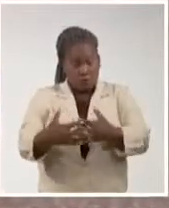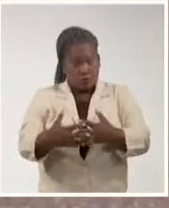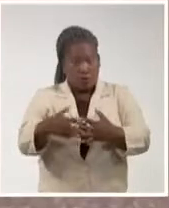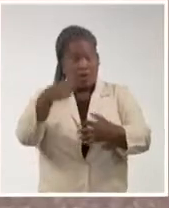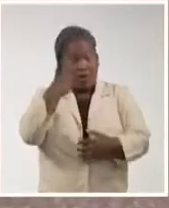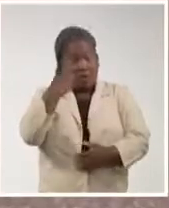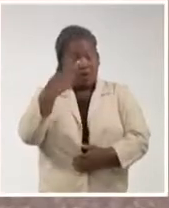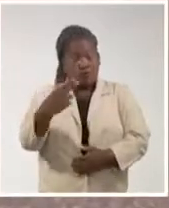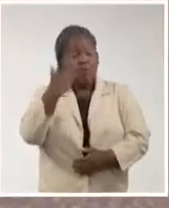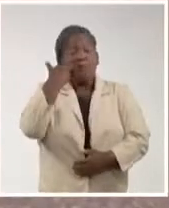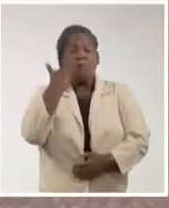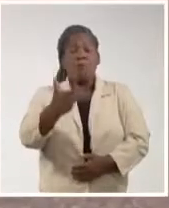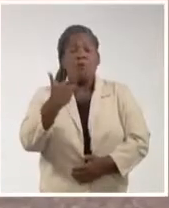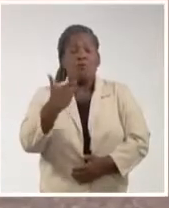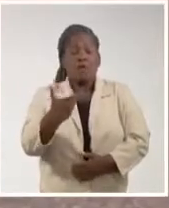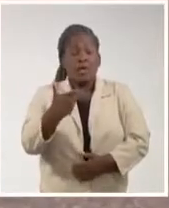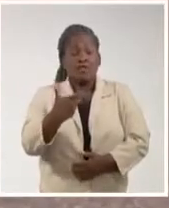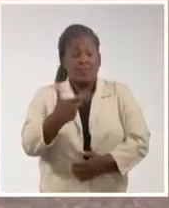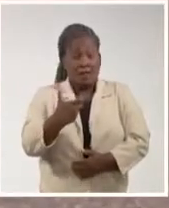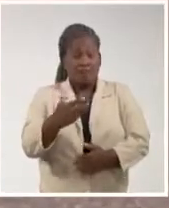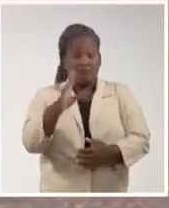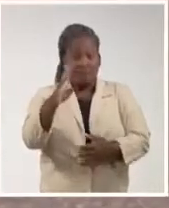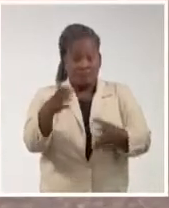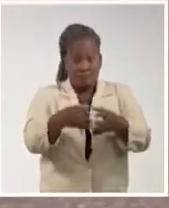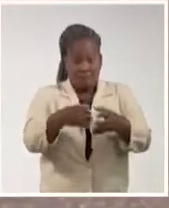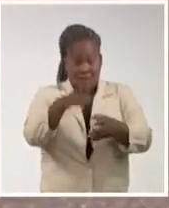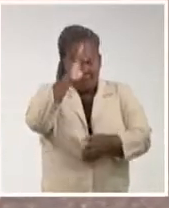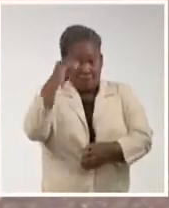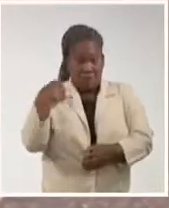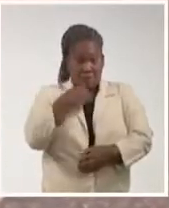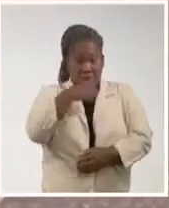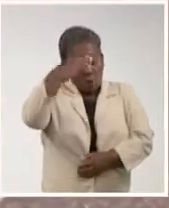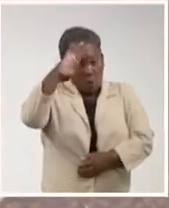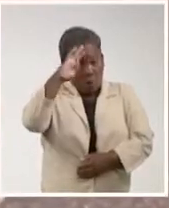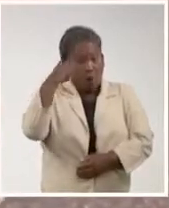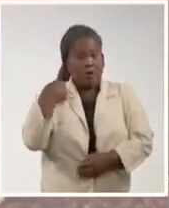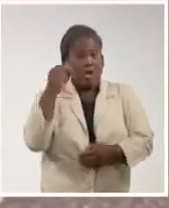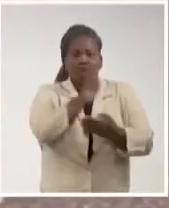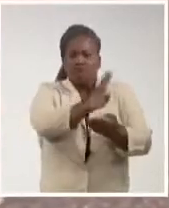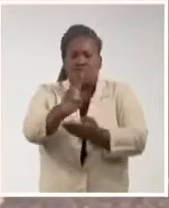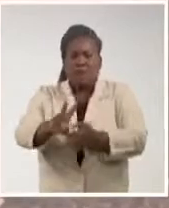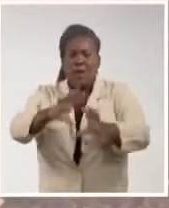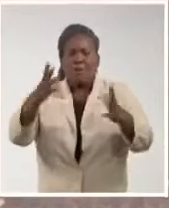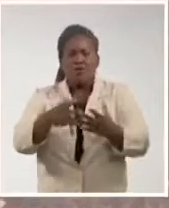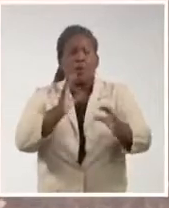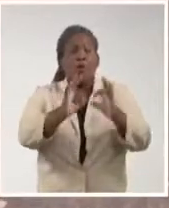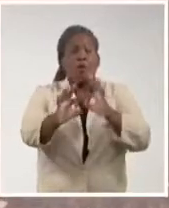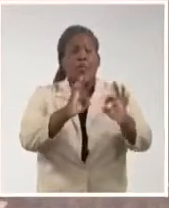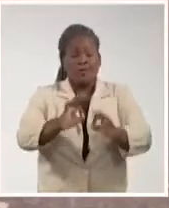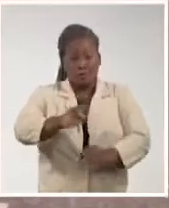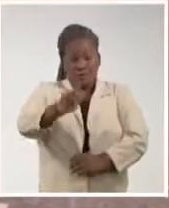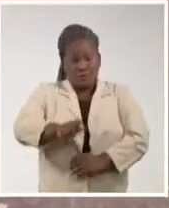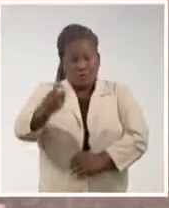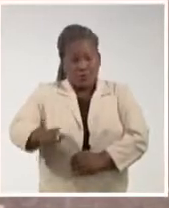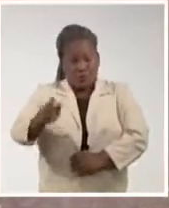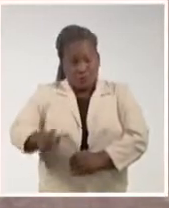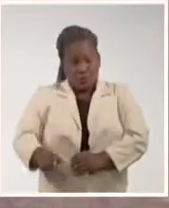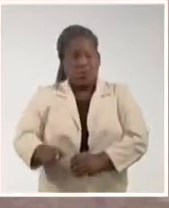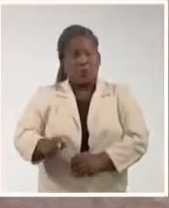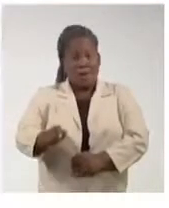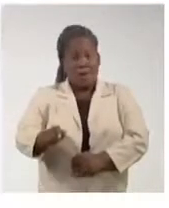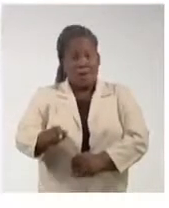el valor de las brigadas que han ido a muchas partes del mundo para curar a la gente y para tratar de